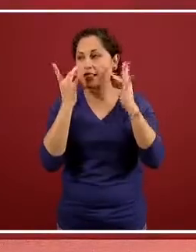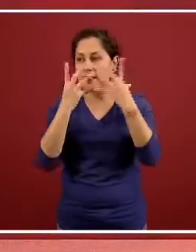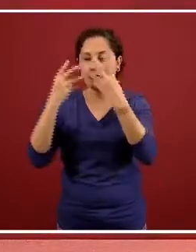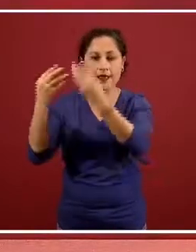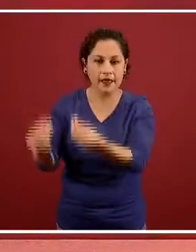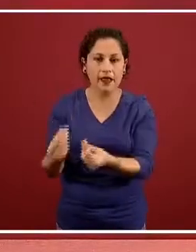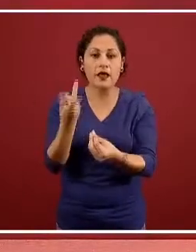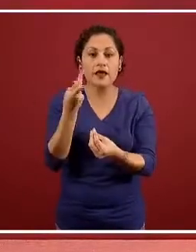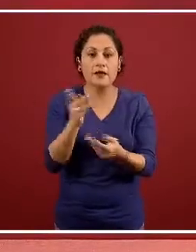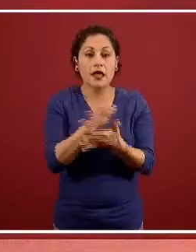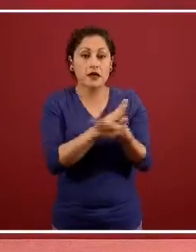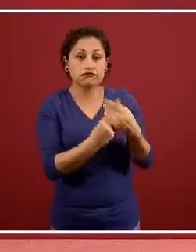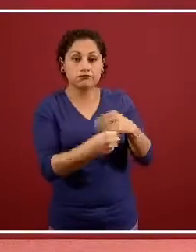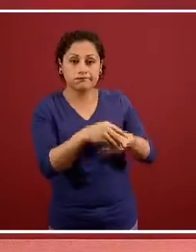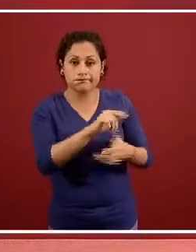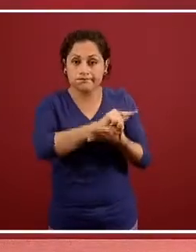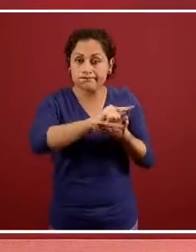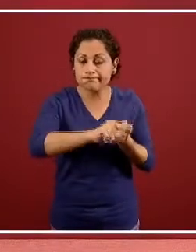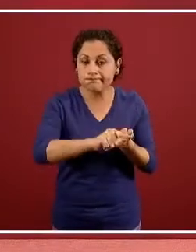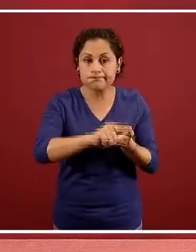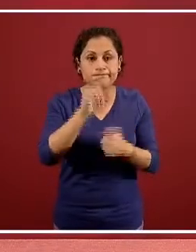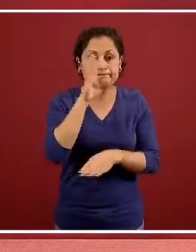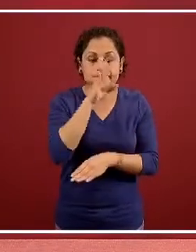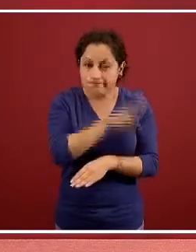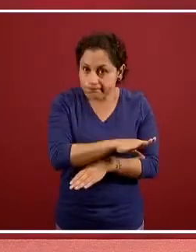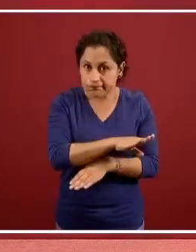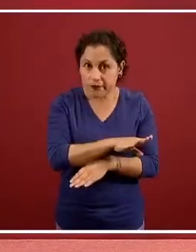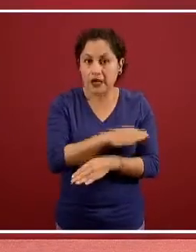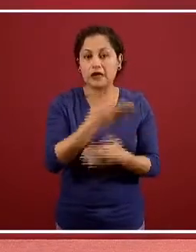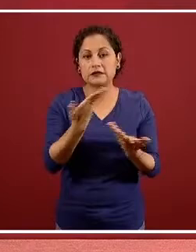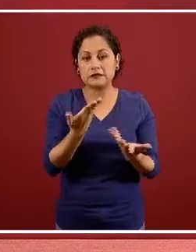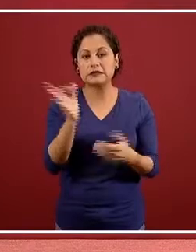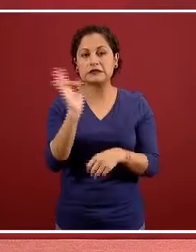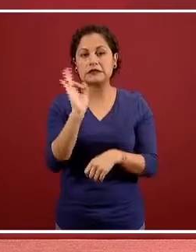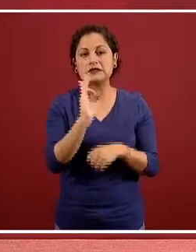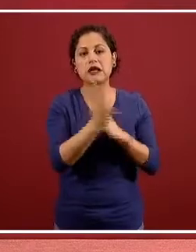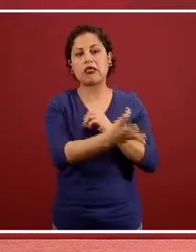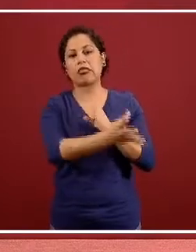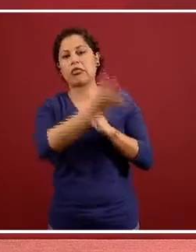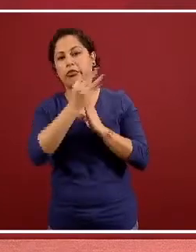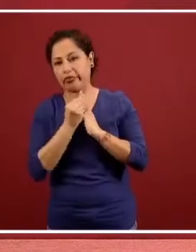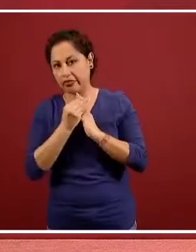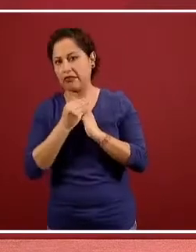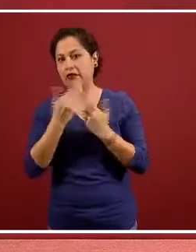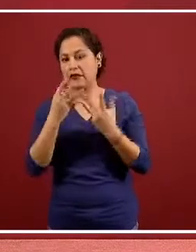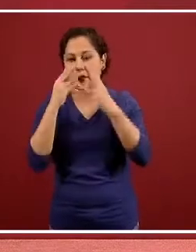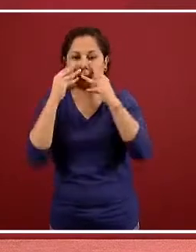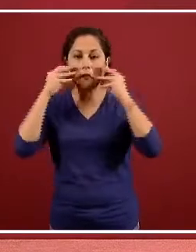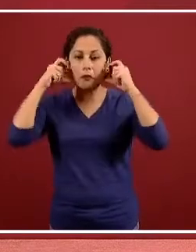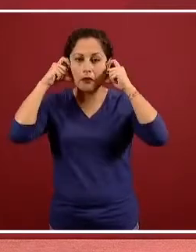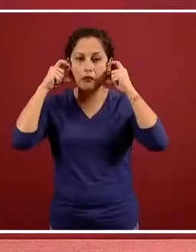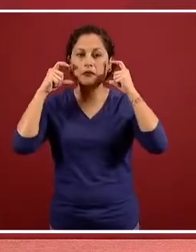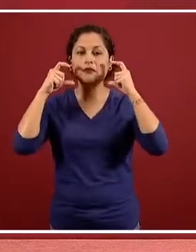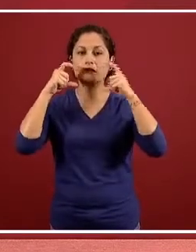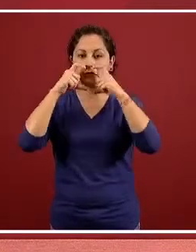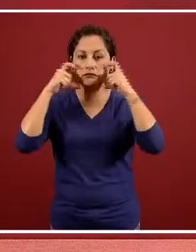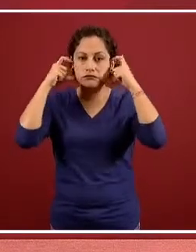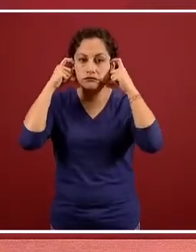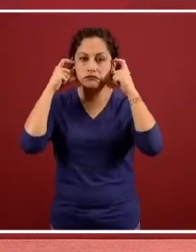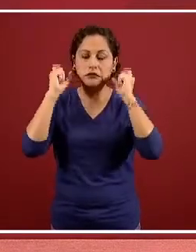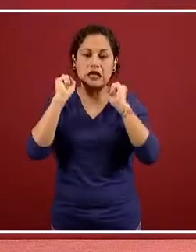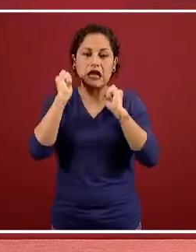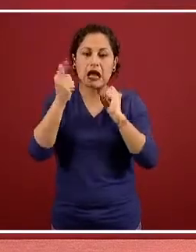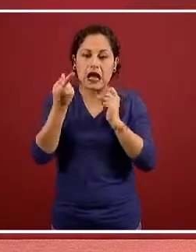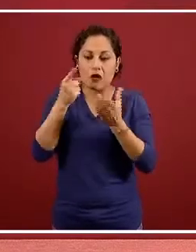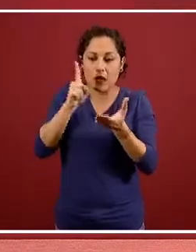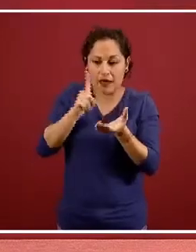de manos frecuente, entonces se puede volver como un fomite, que es un cuerpo inanimado